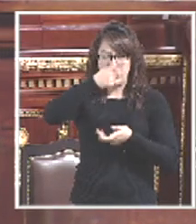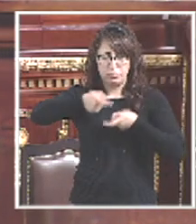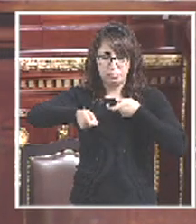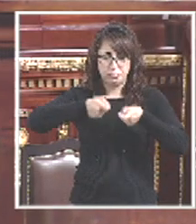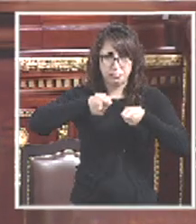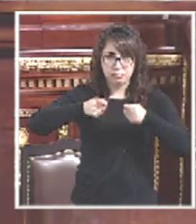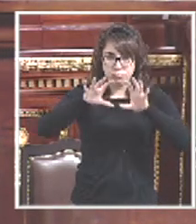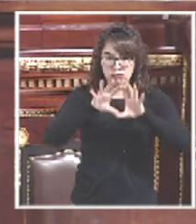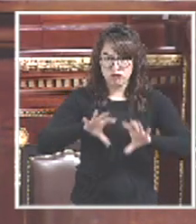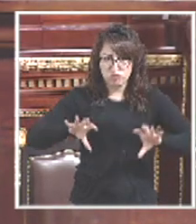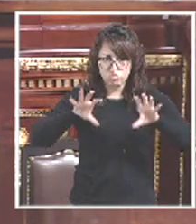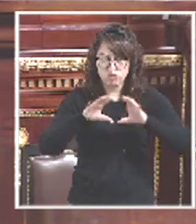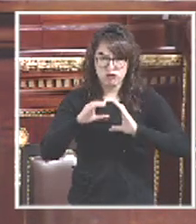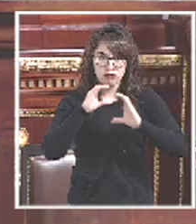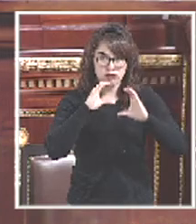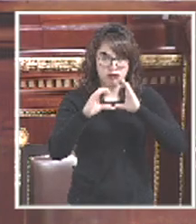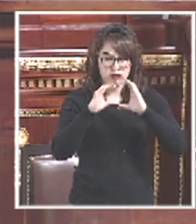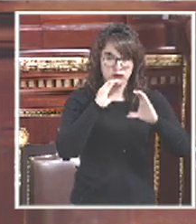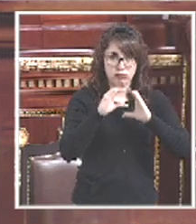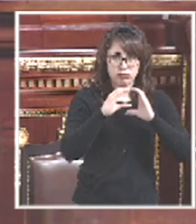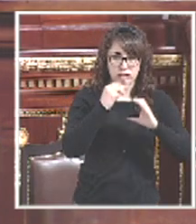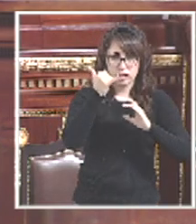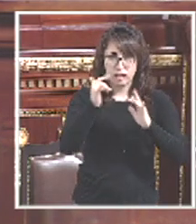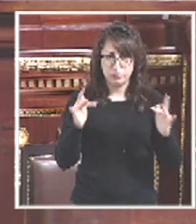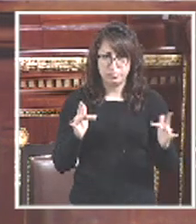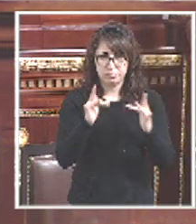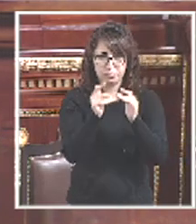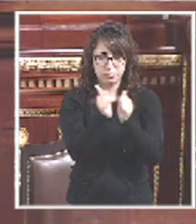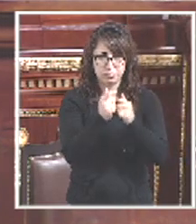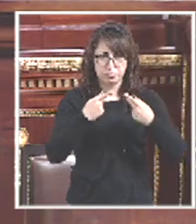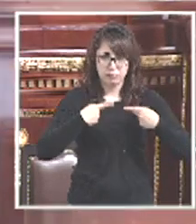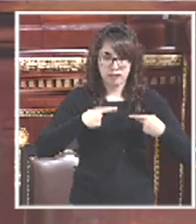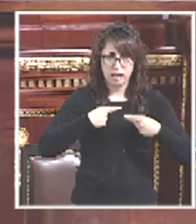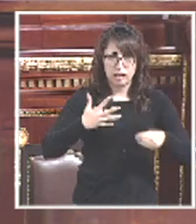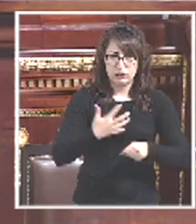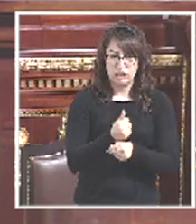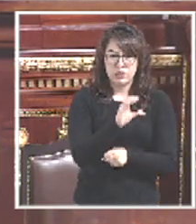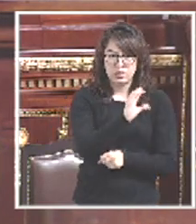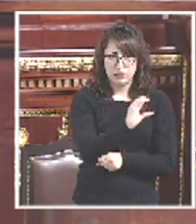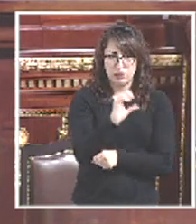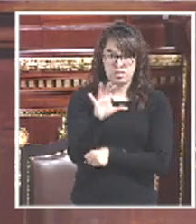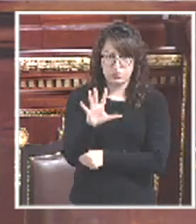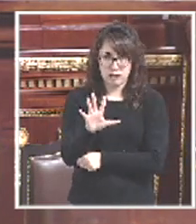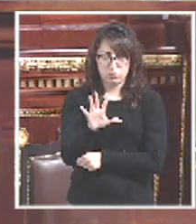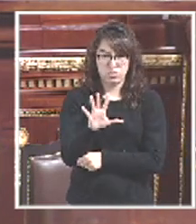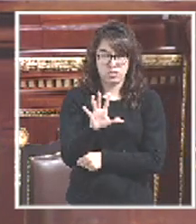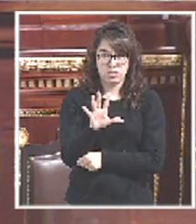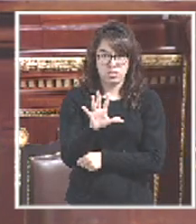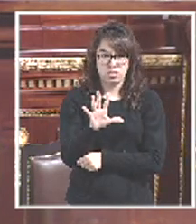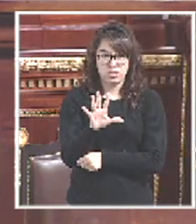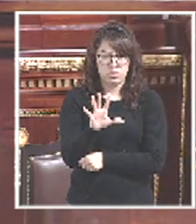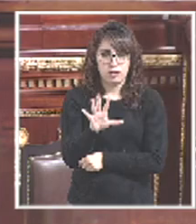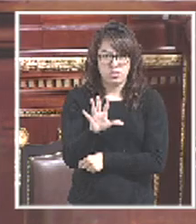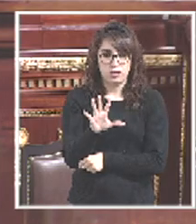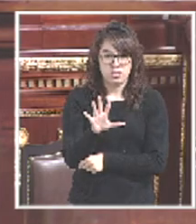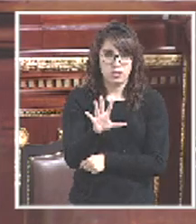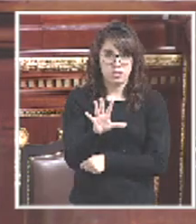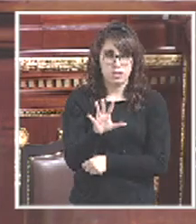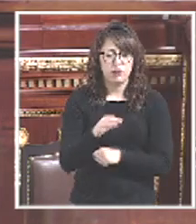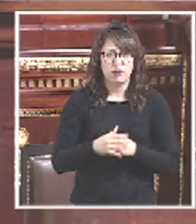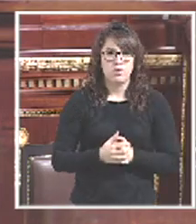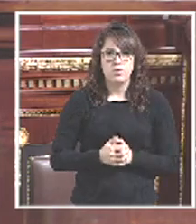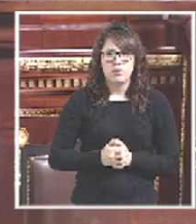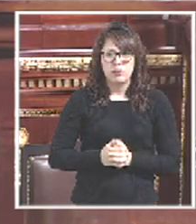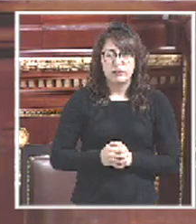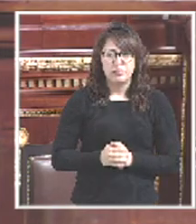Cómputo, Comunicaciones y Contacto Ciudadano de la Ciudad de México, conocido por todos y cada uno de nosotros como el